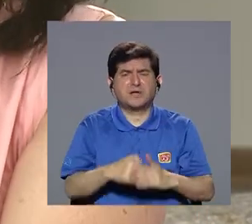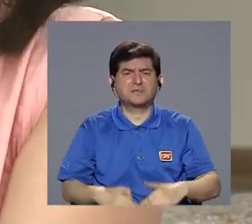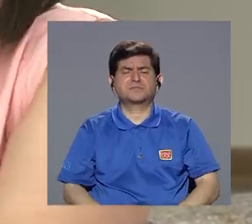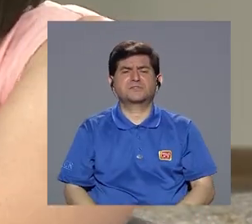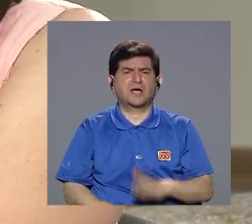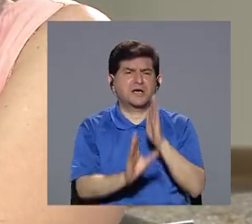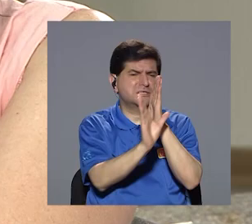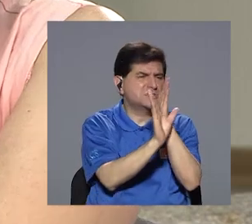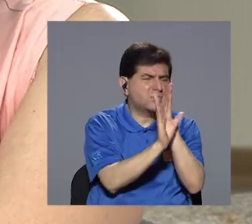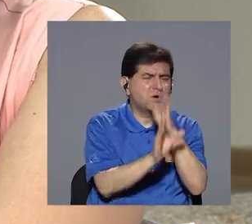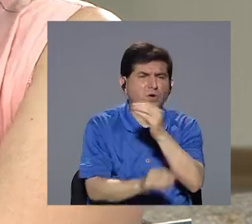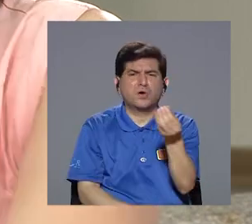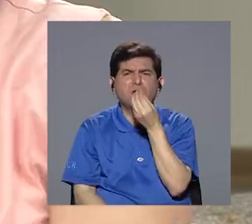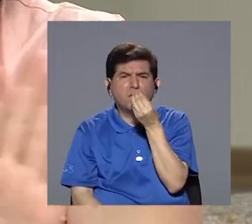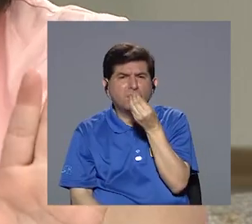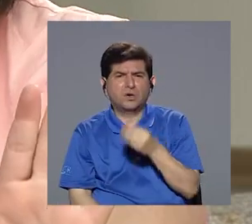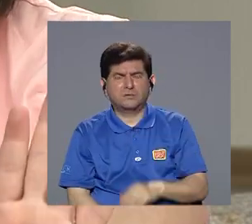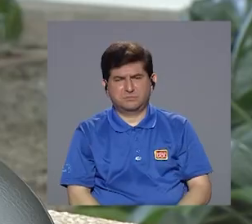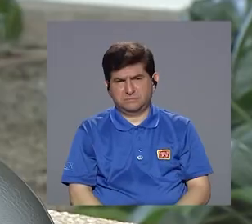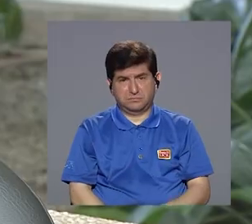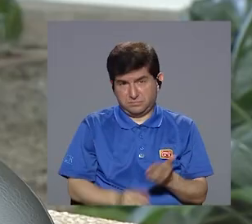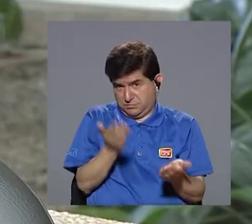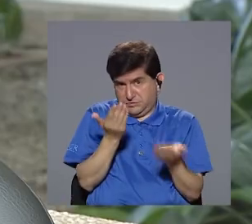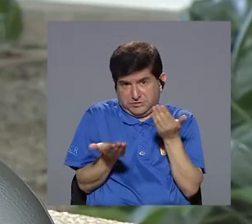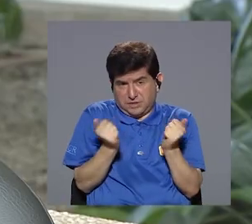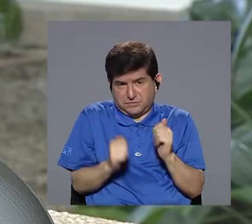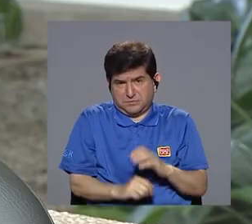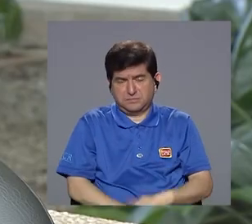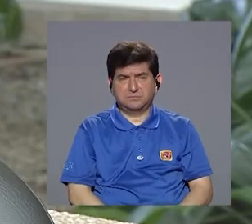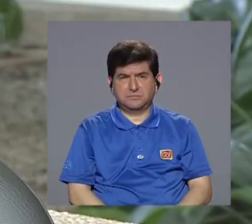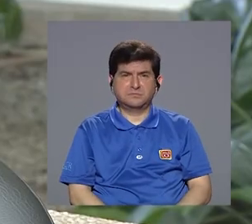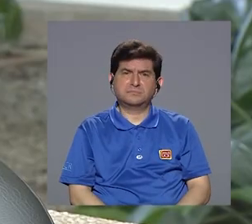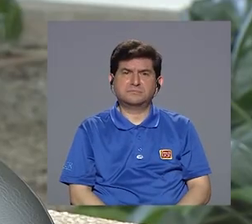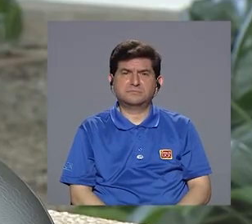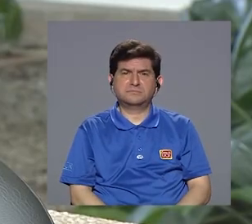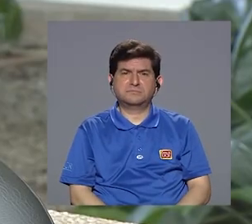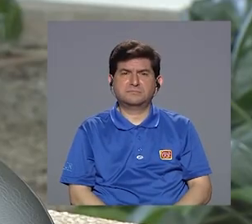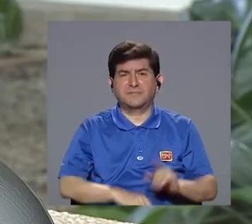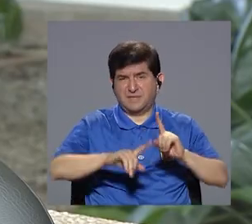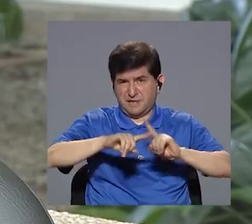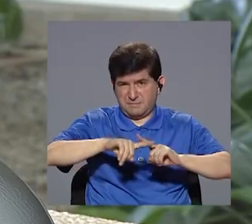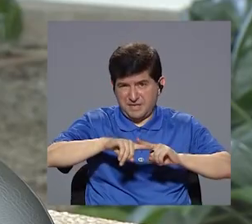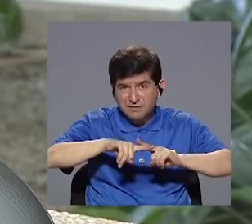nivel tal vez psicológico, a nivel nutricional, tal vez. Podría ser,